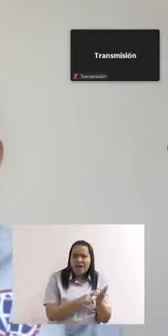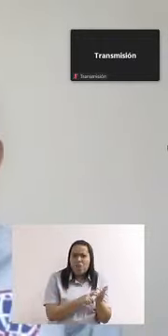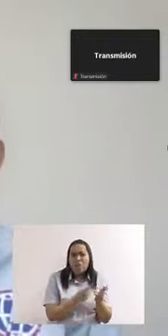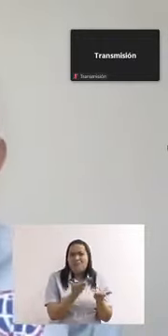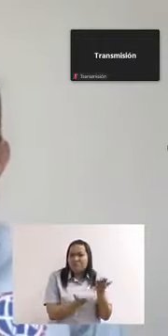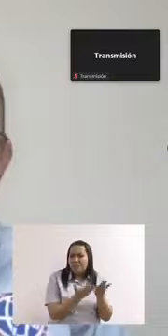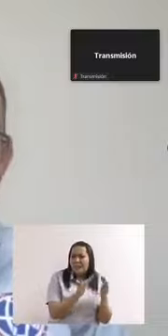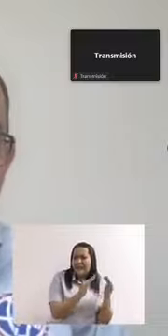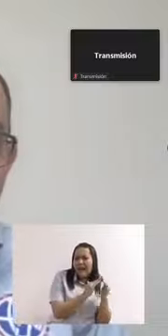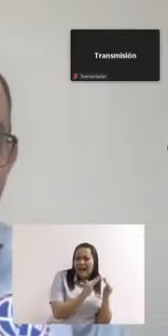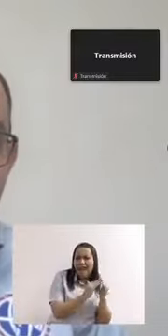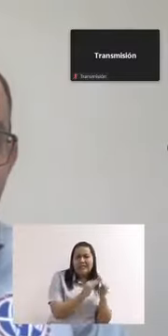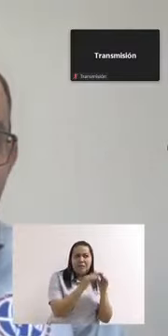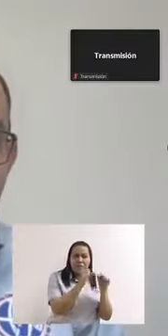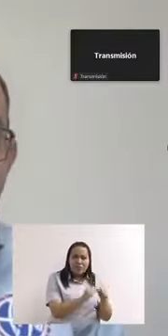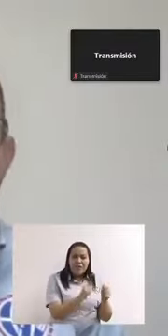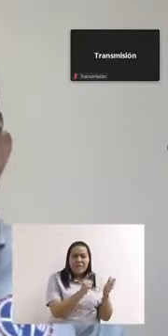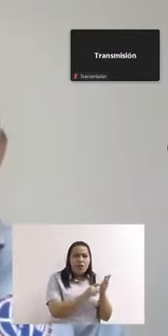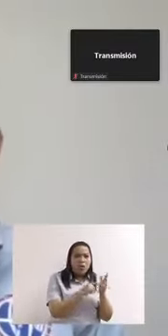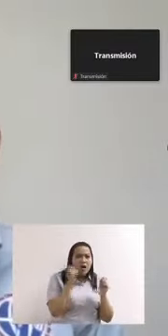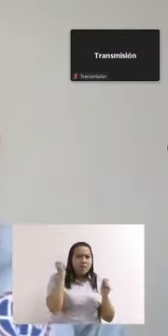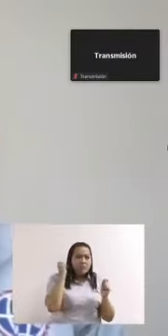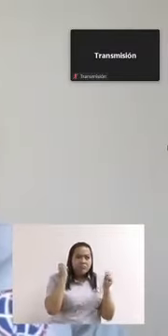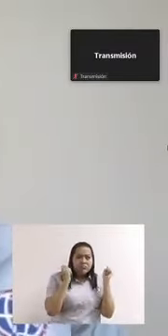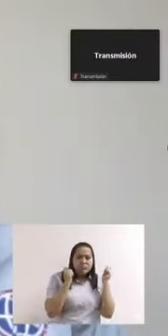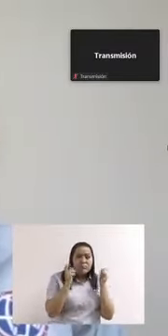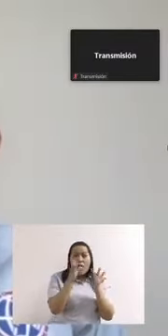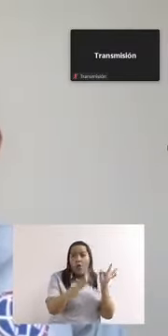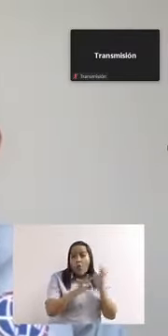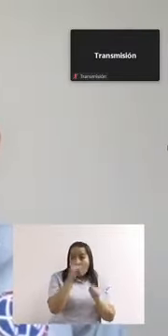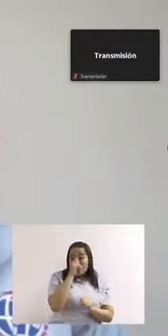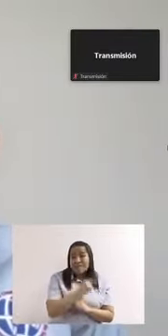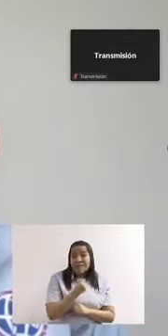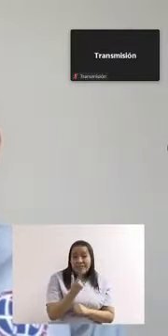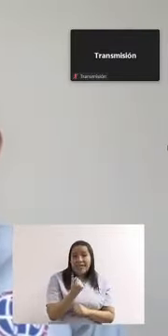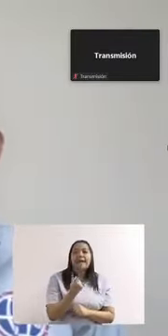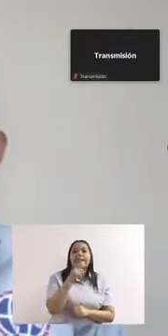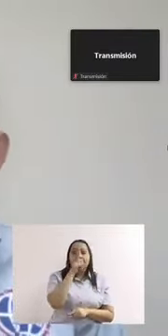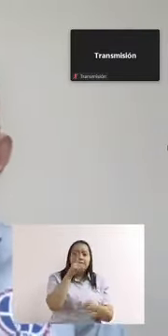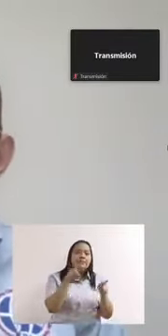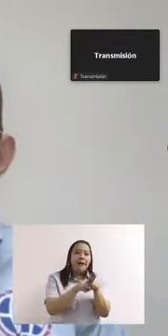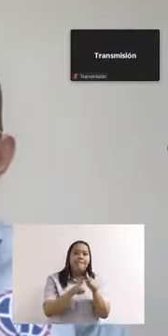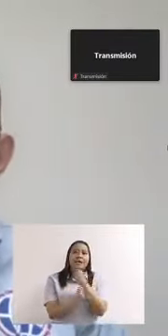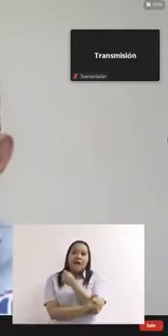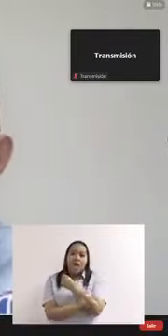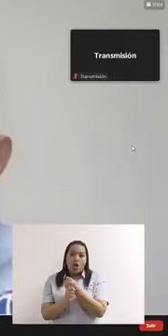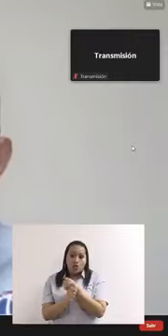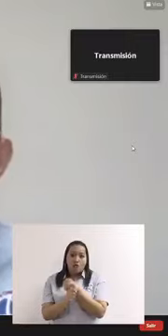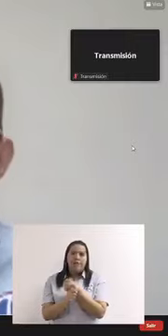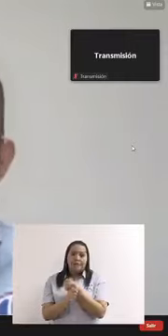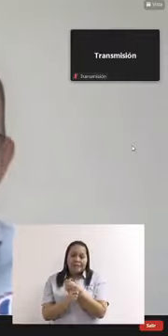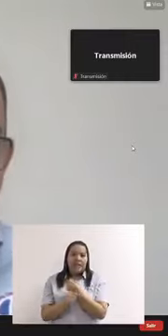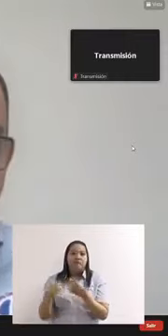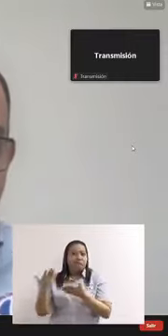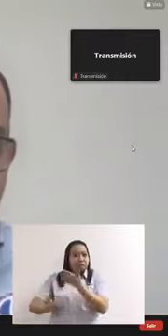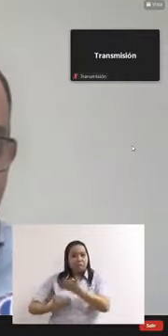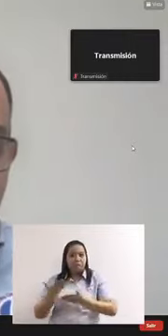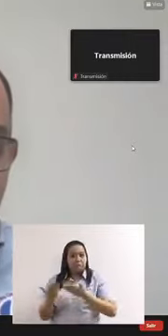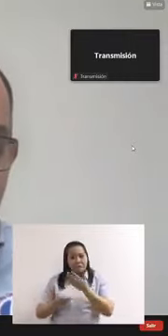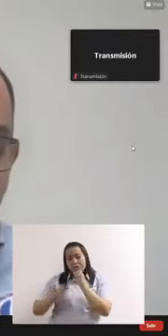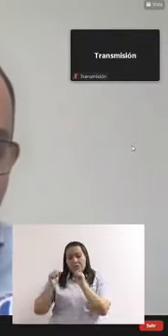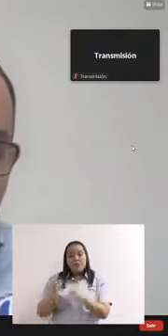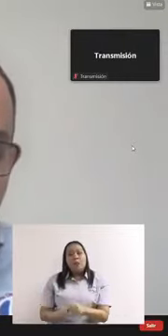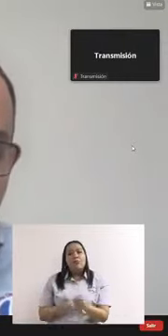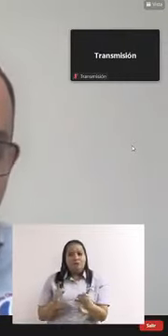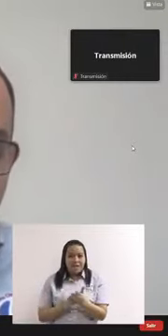si el niño responde a los estímulos, muy importante. Y si no, el Comité Procedido de Sordos de Guatemala está a sus órdenes para poder evaluar